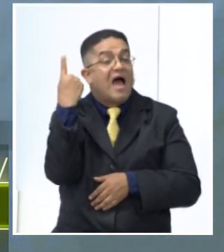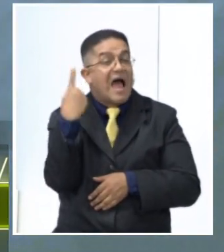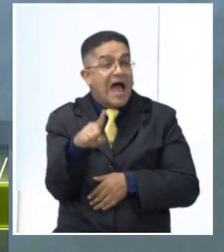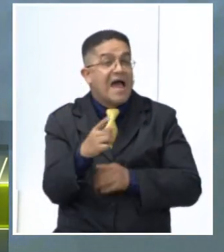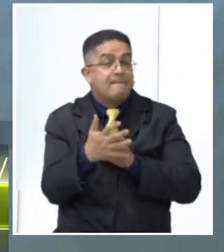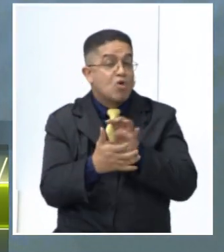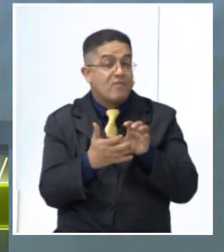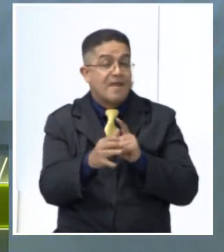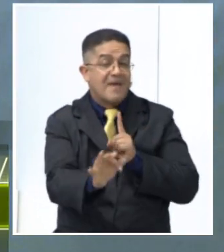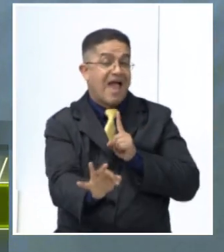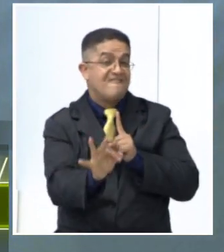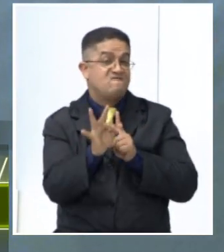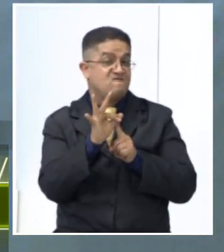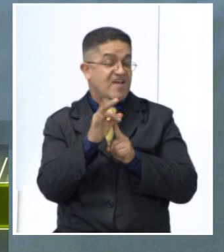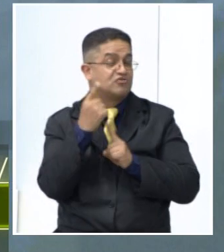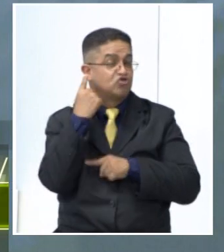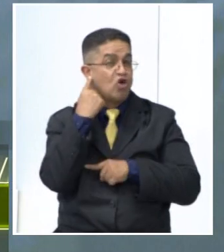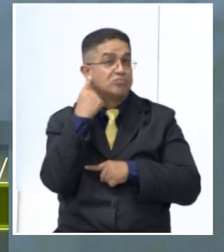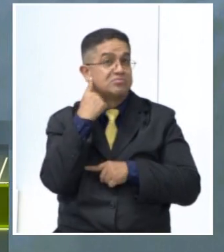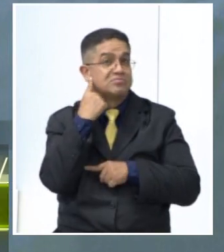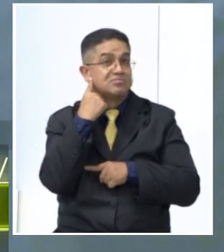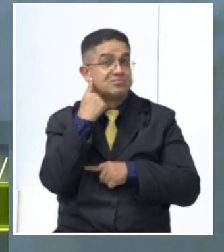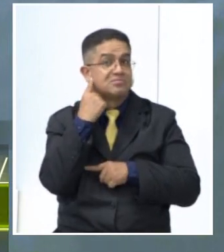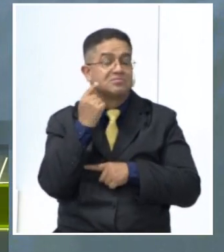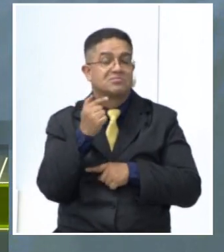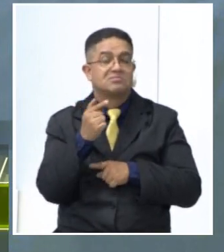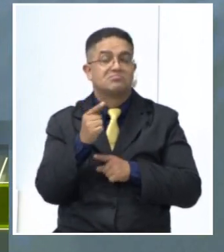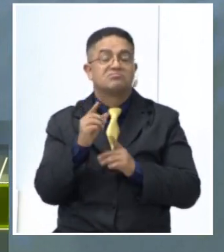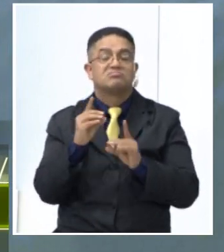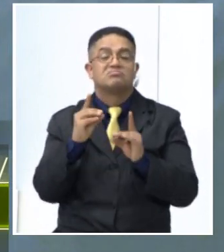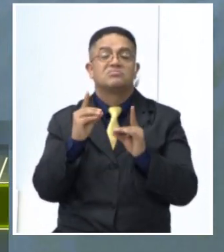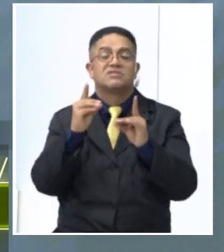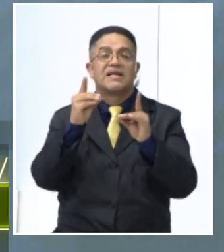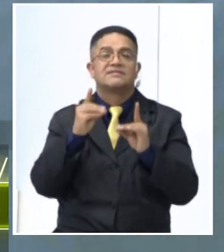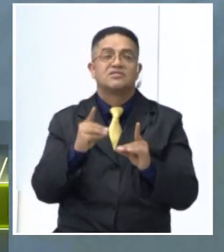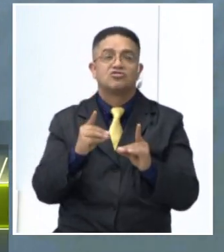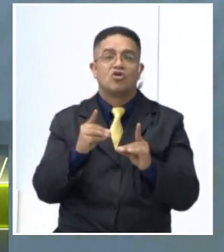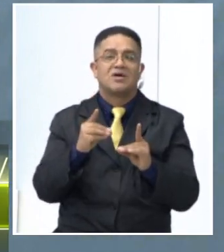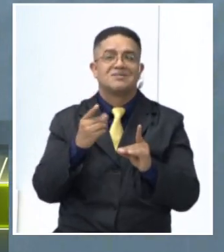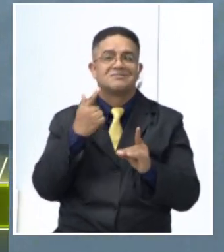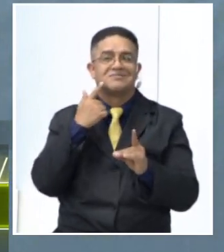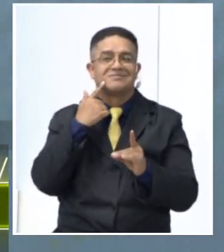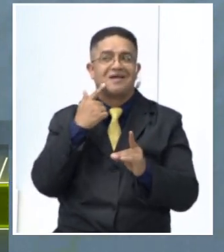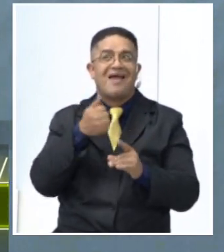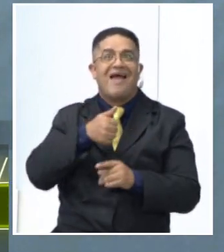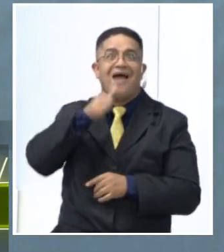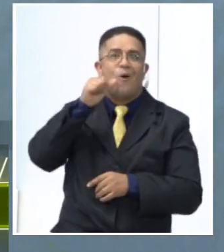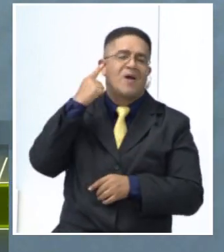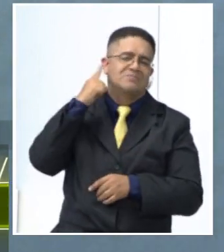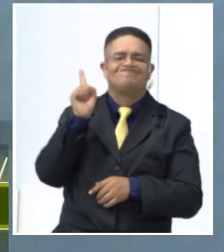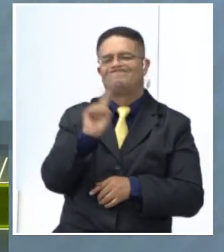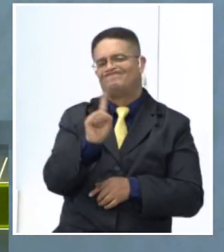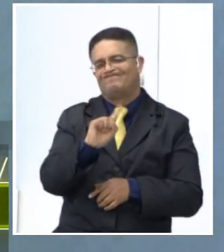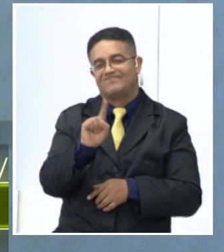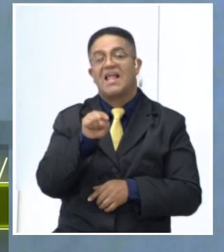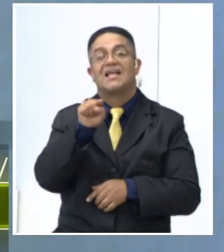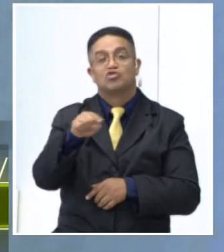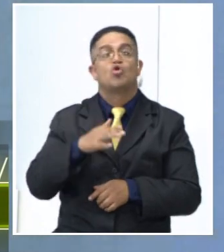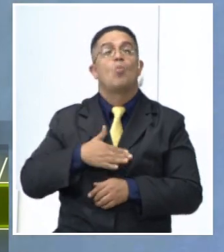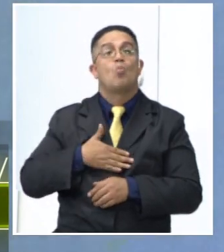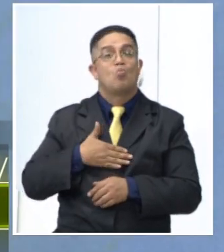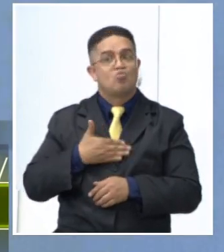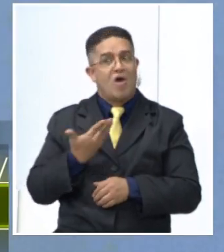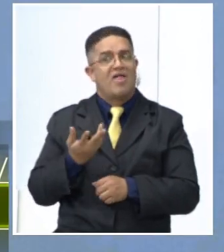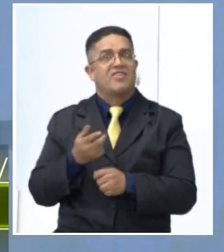de infección en el oído, no se automediquen y sobre todo eviten mojarse el oído. Al introducir agua, esto puede hacer que el